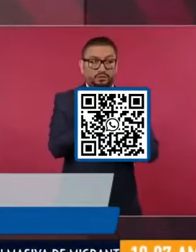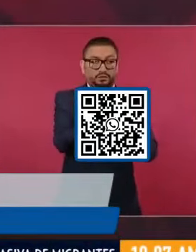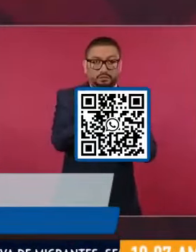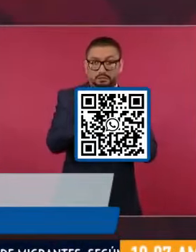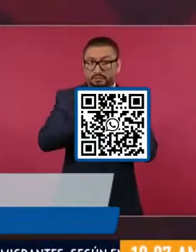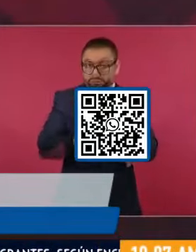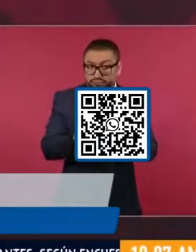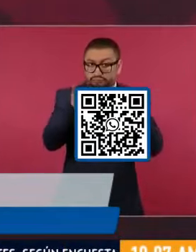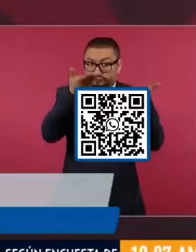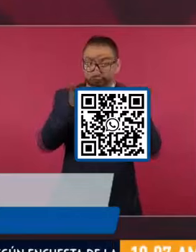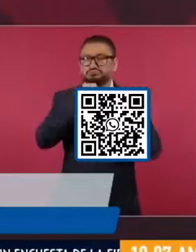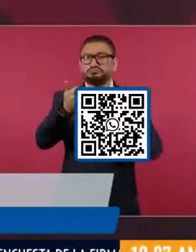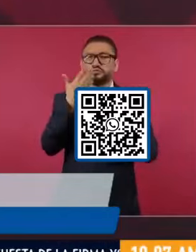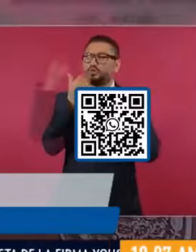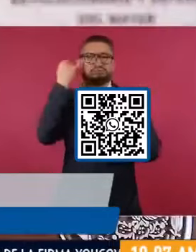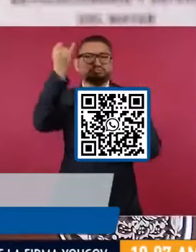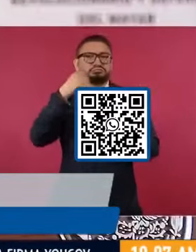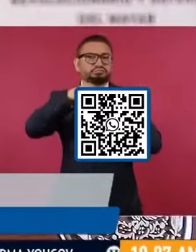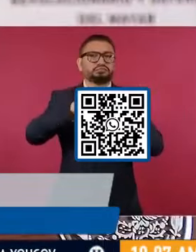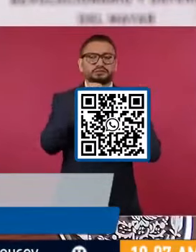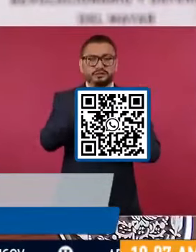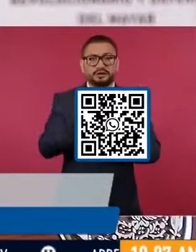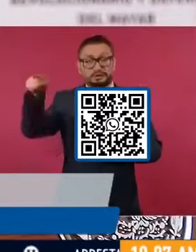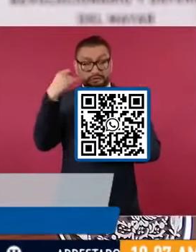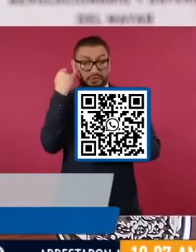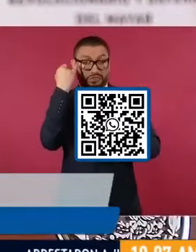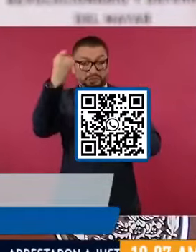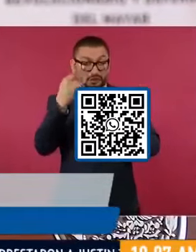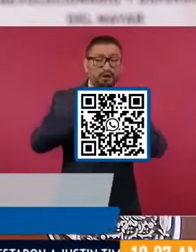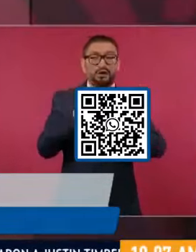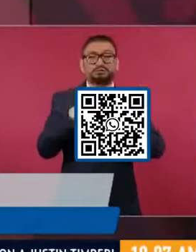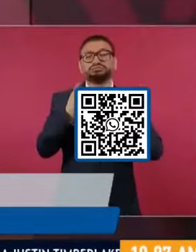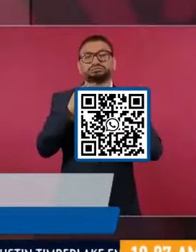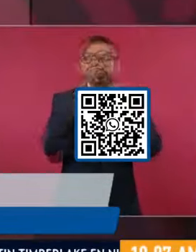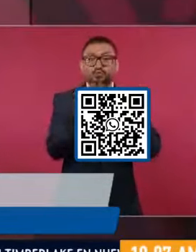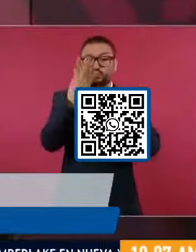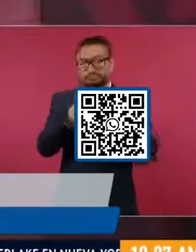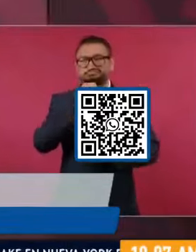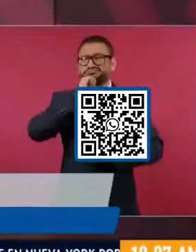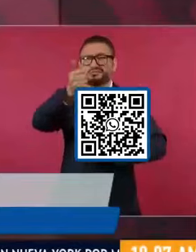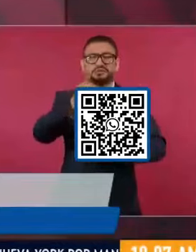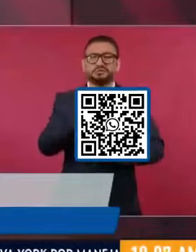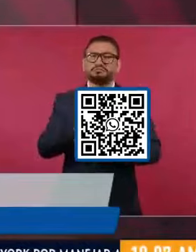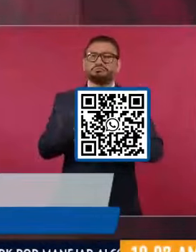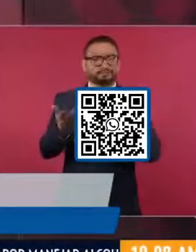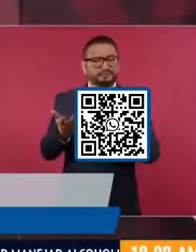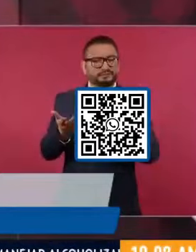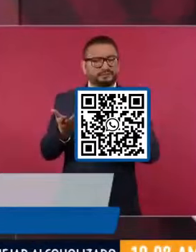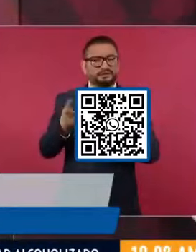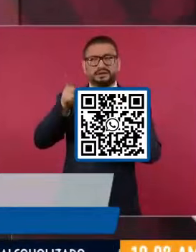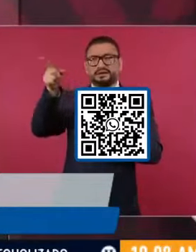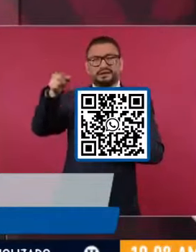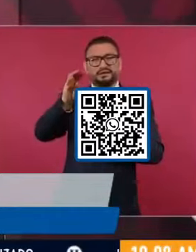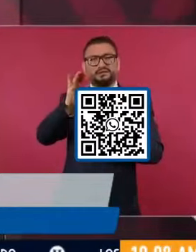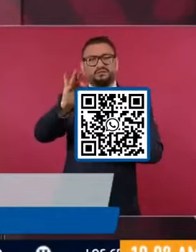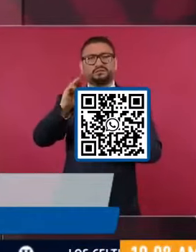de los trabajadores. No estaba en la agenda del Fondo Monetario Internacional crear empleo. No. ¿Qué es lo que estaba en la